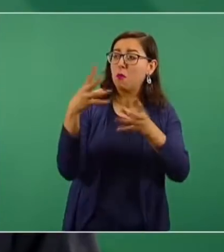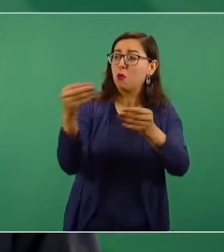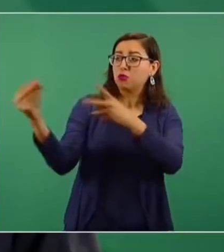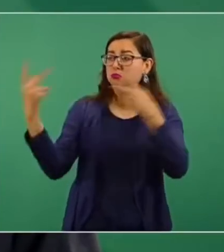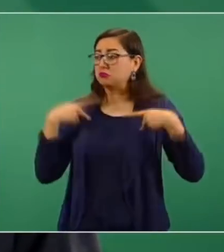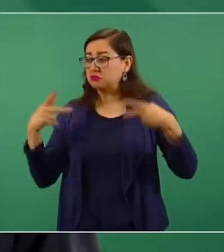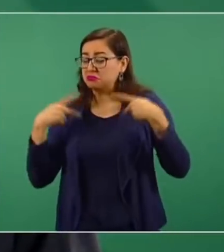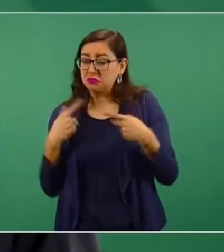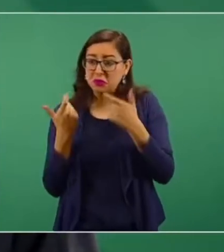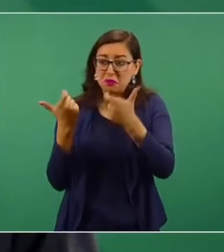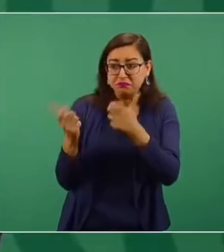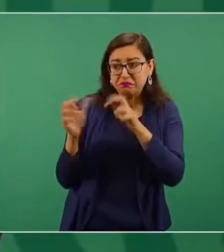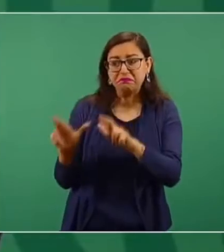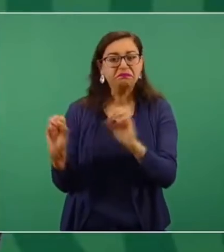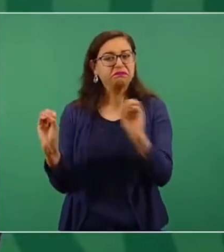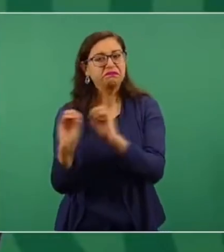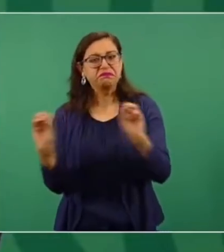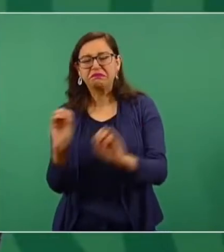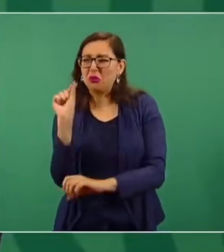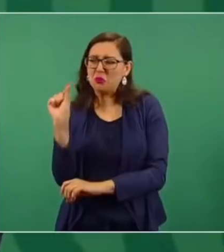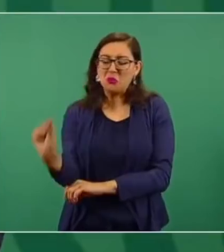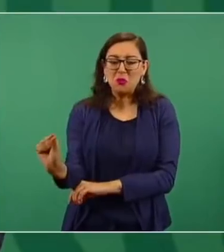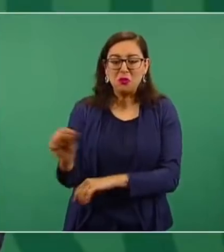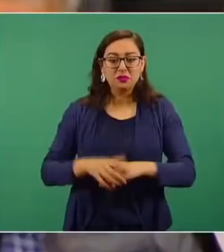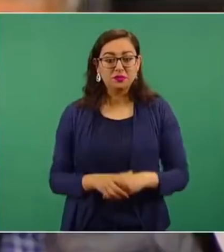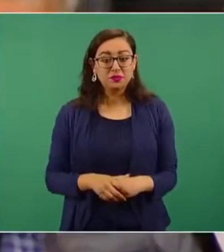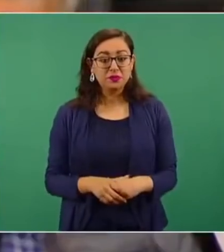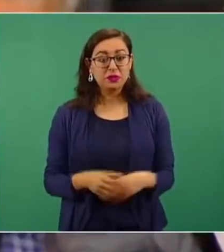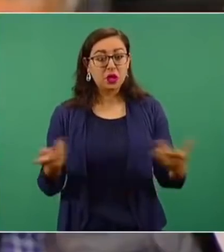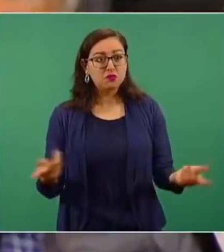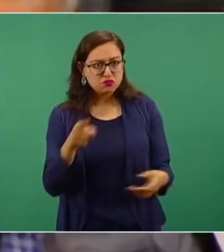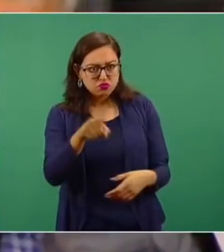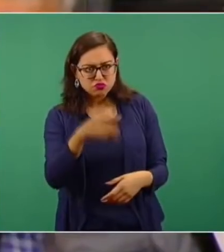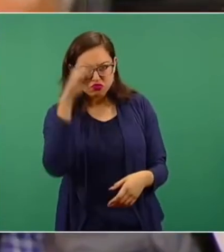Ese es el fondo del asunto. ¿No ve una polarización política?